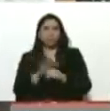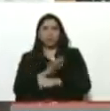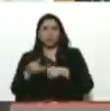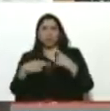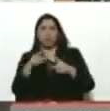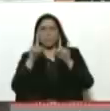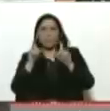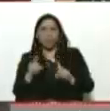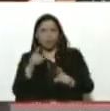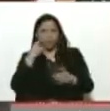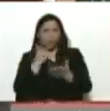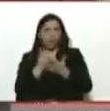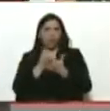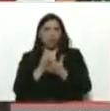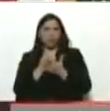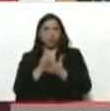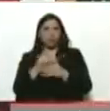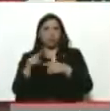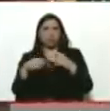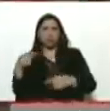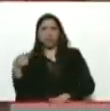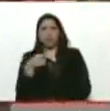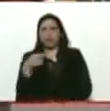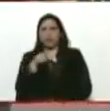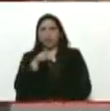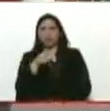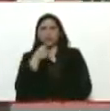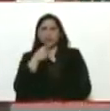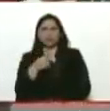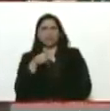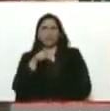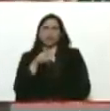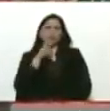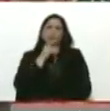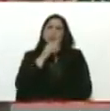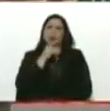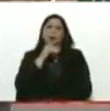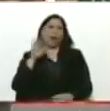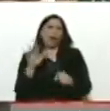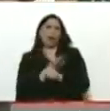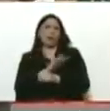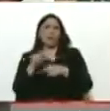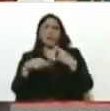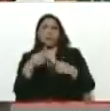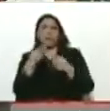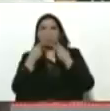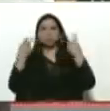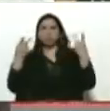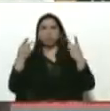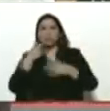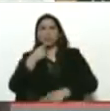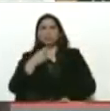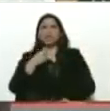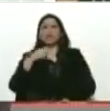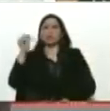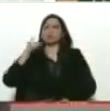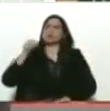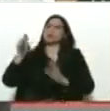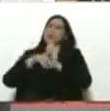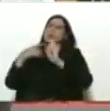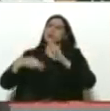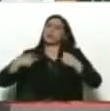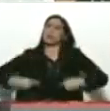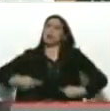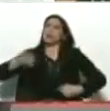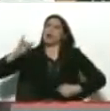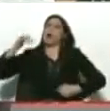simulacro. Y después que negó eso, diciendo que era una olla, que era un simulacro, salió abogando por los derechos humanos